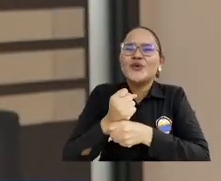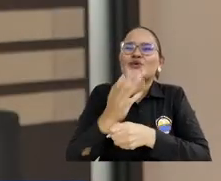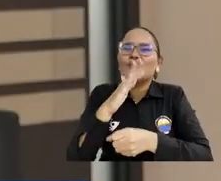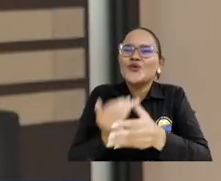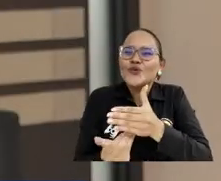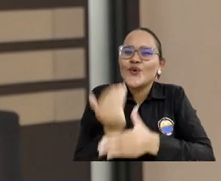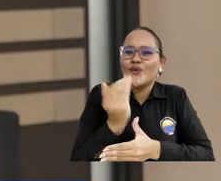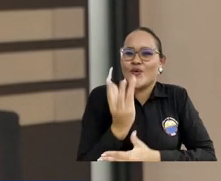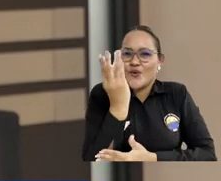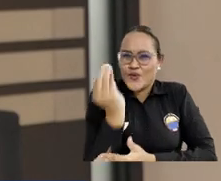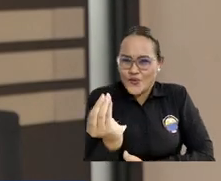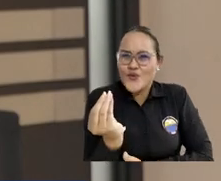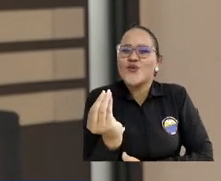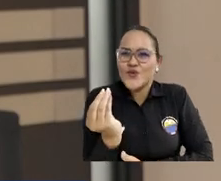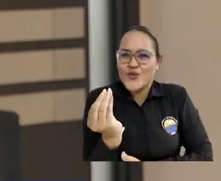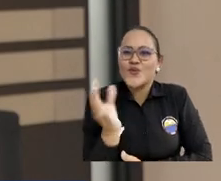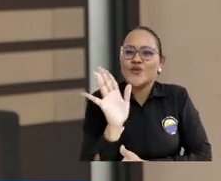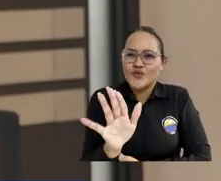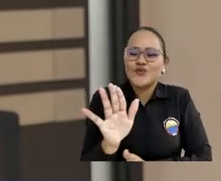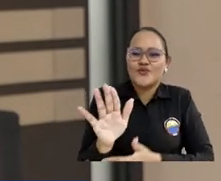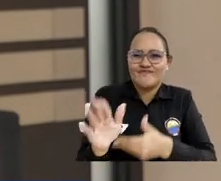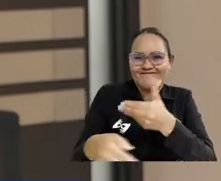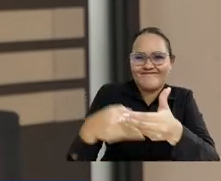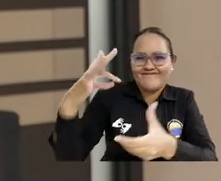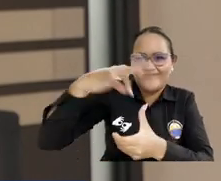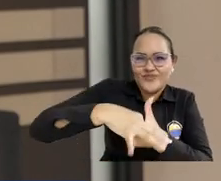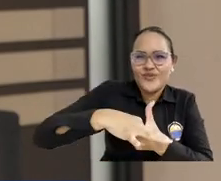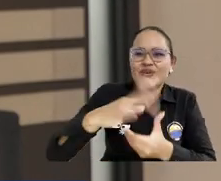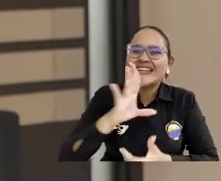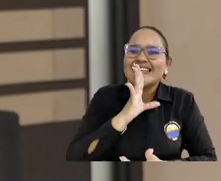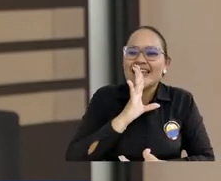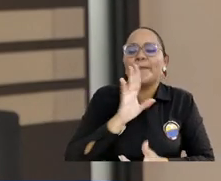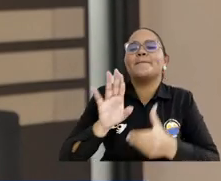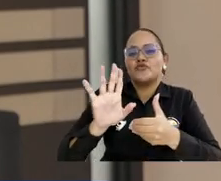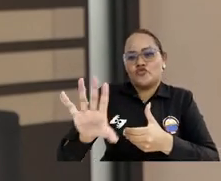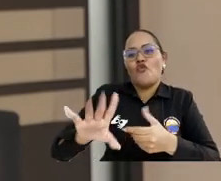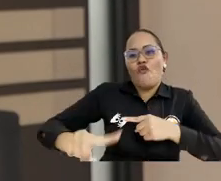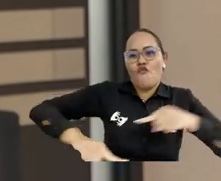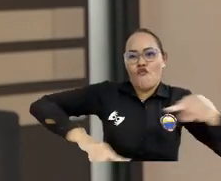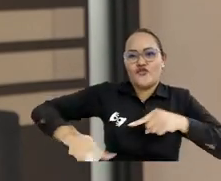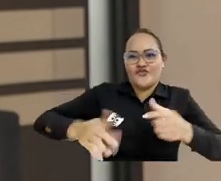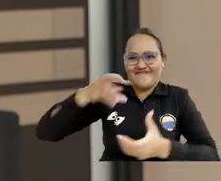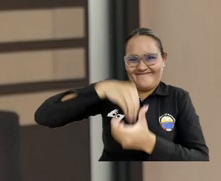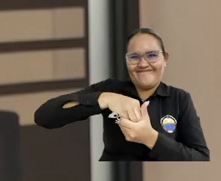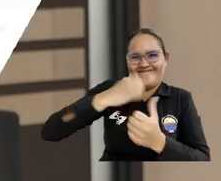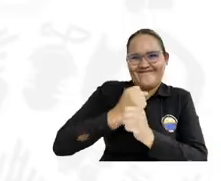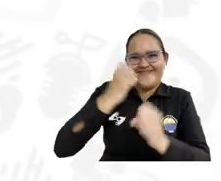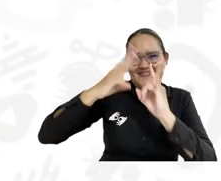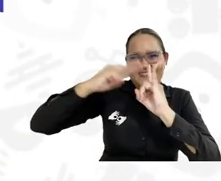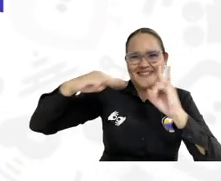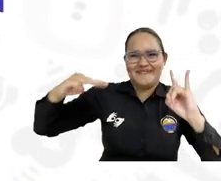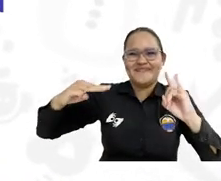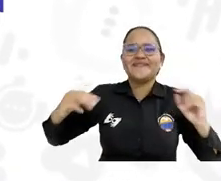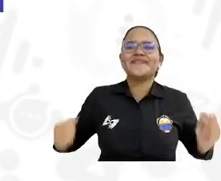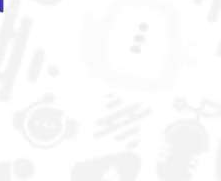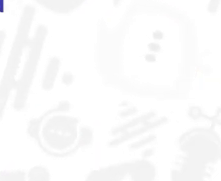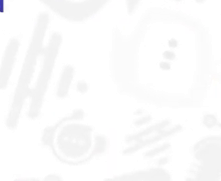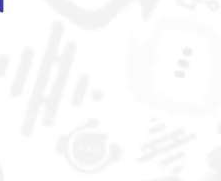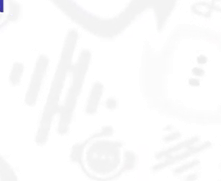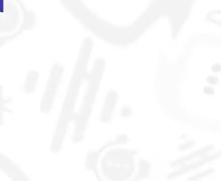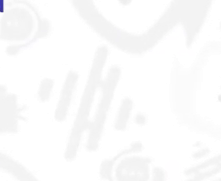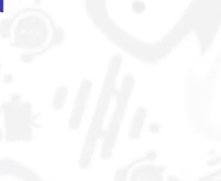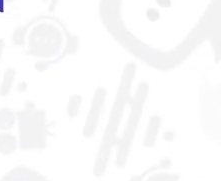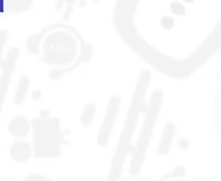este año tenemos un estamento nuevo participando en esta consulta, como son los funcionarios de la universidad.